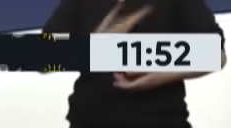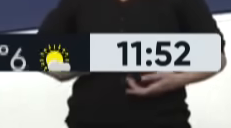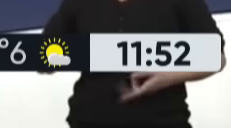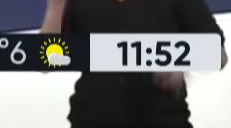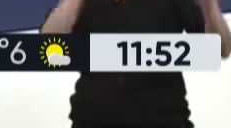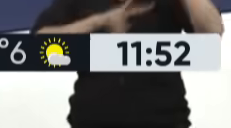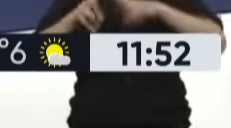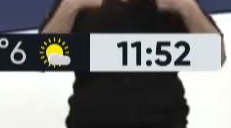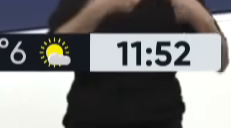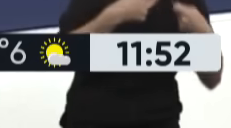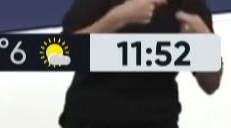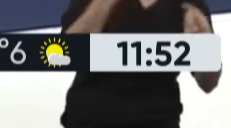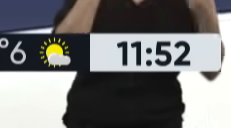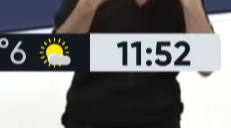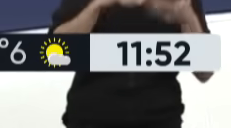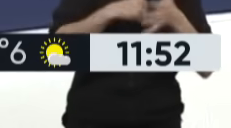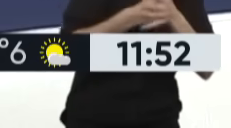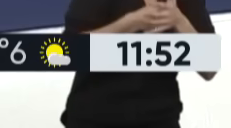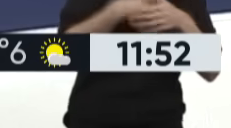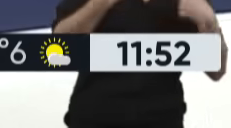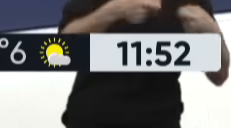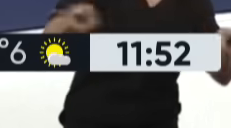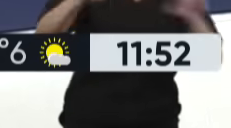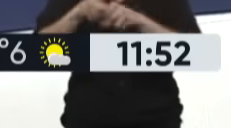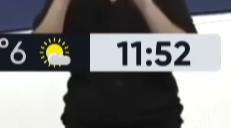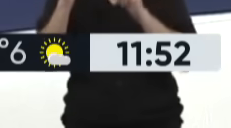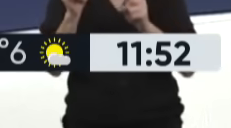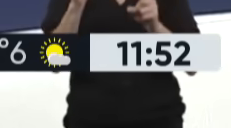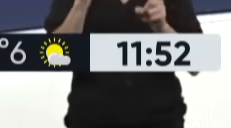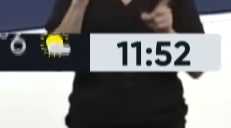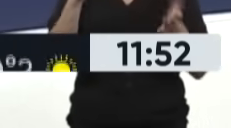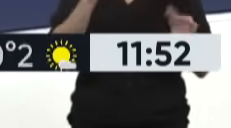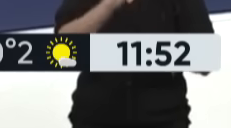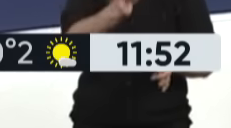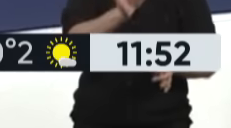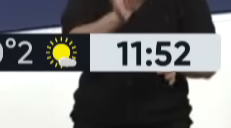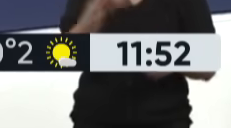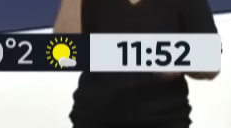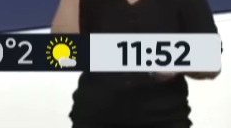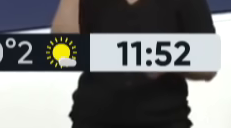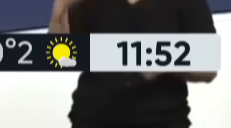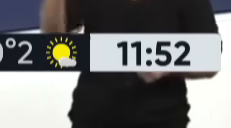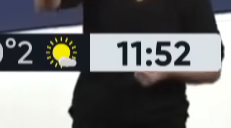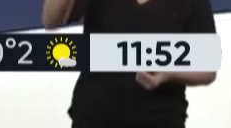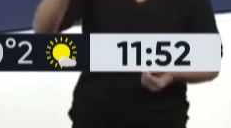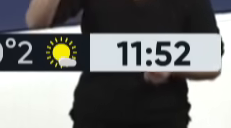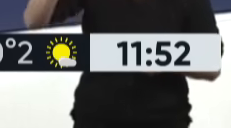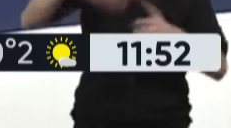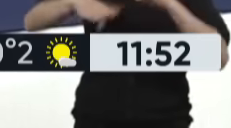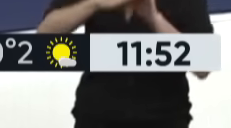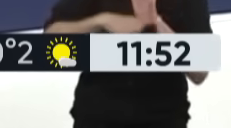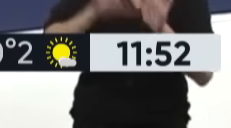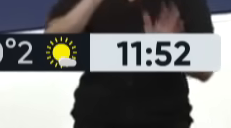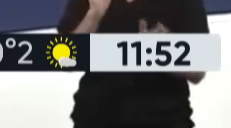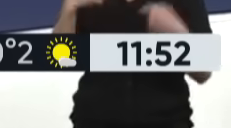la discrecionalidad que hubo anteriormente en algunas obras, si no se podría pensar en hacer lo mismo para